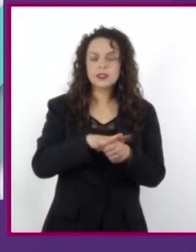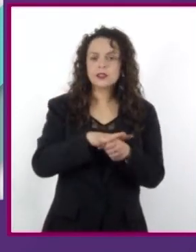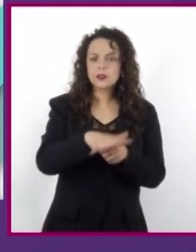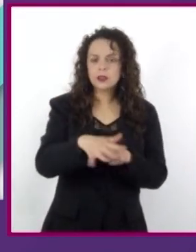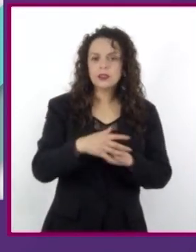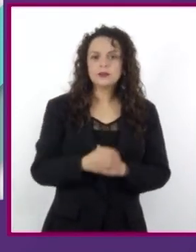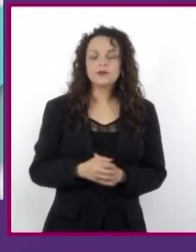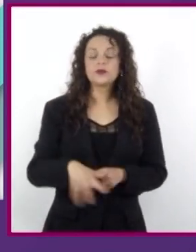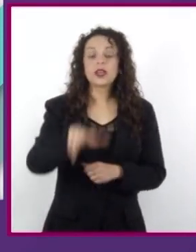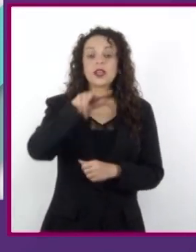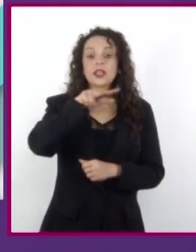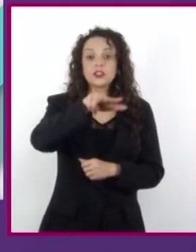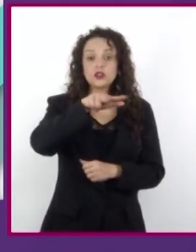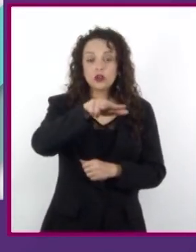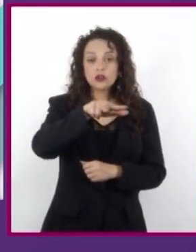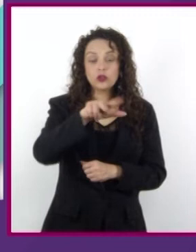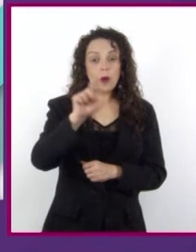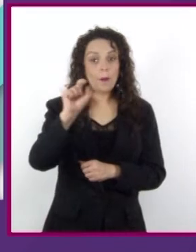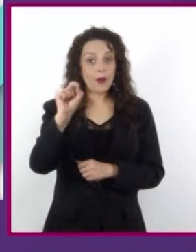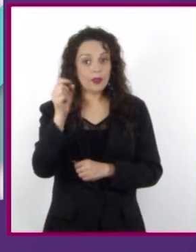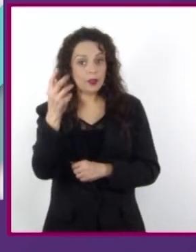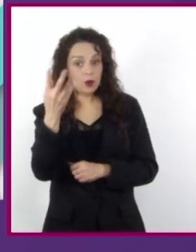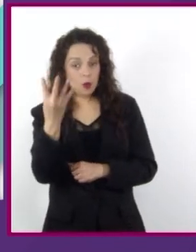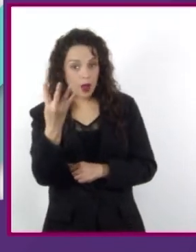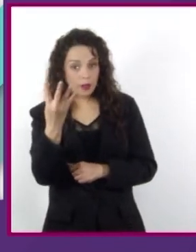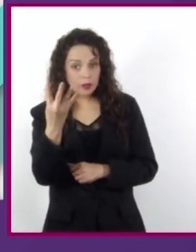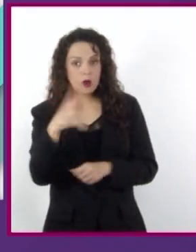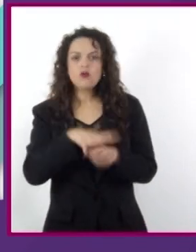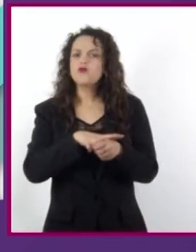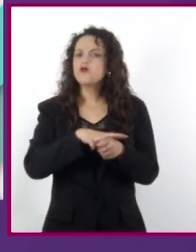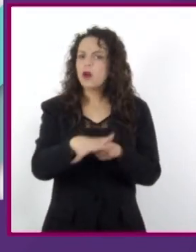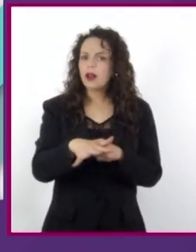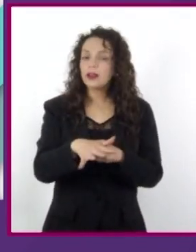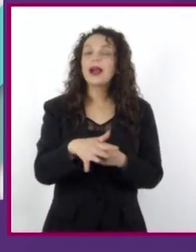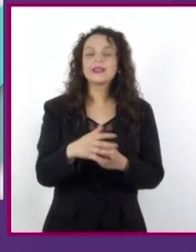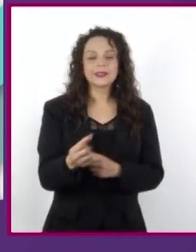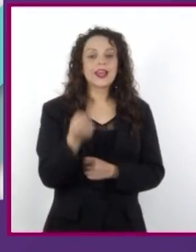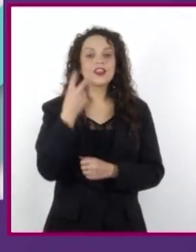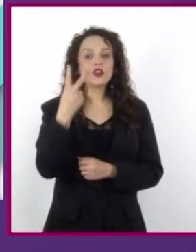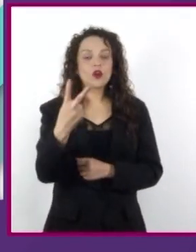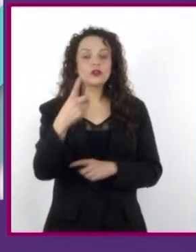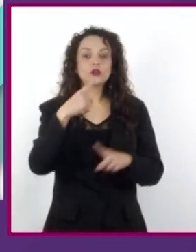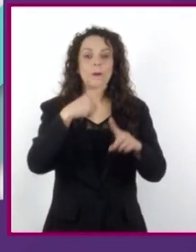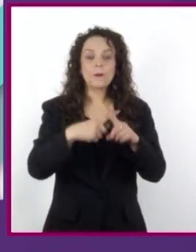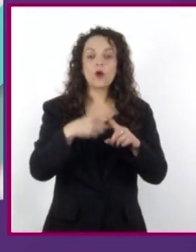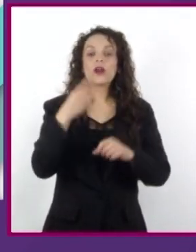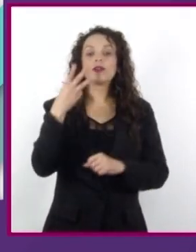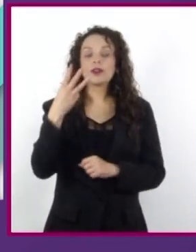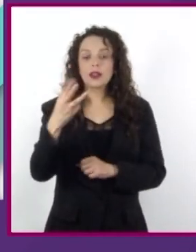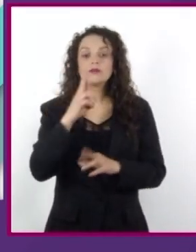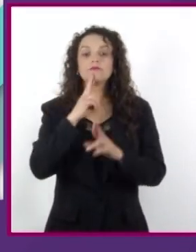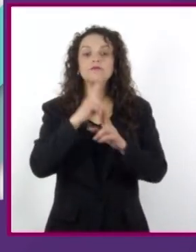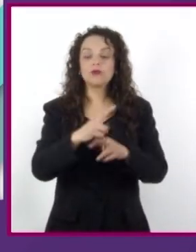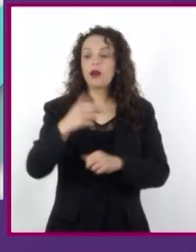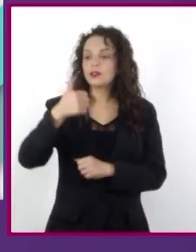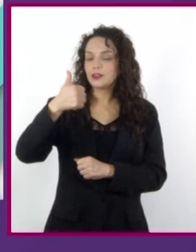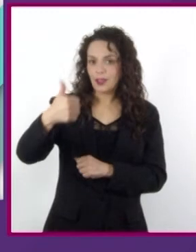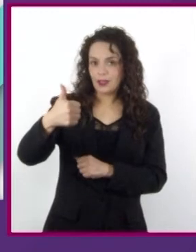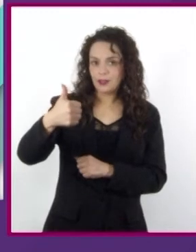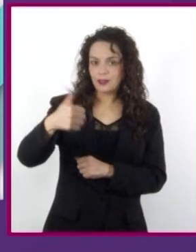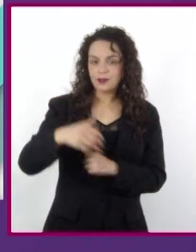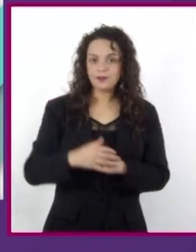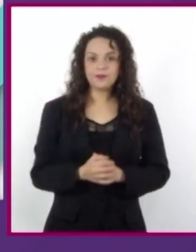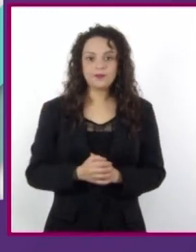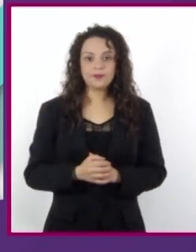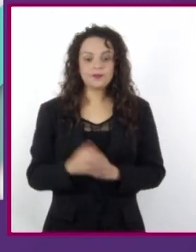de 18 y 24 es 2 por 3 es igual a 6 y de